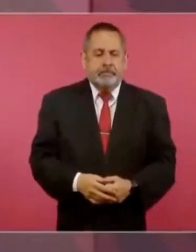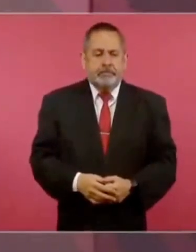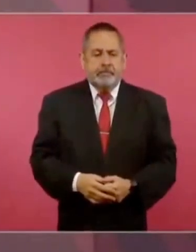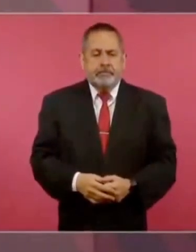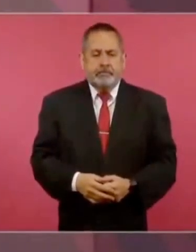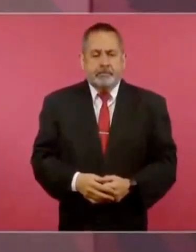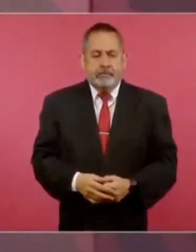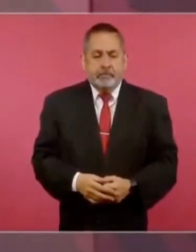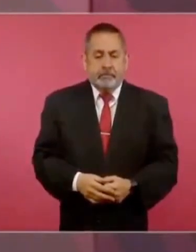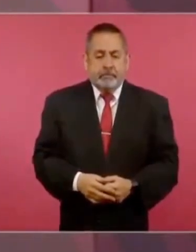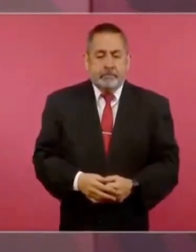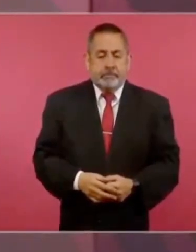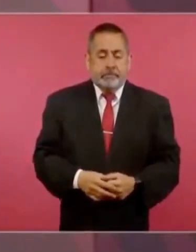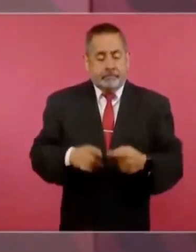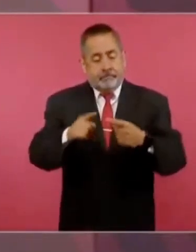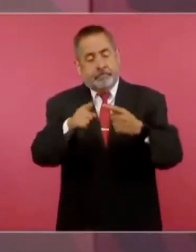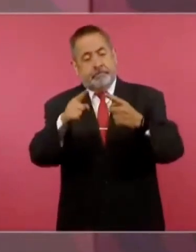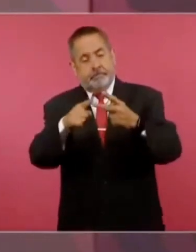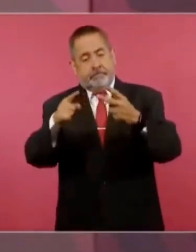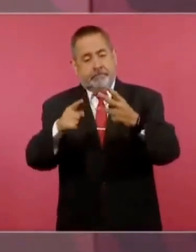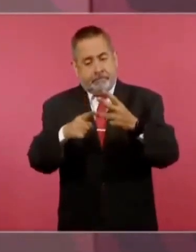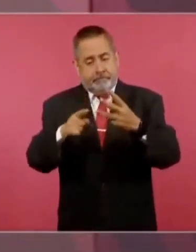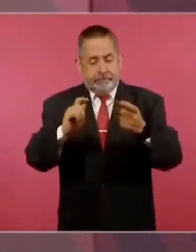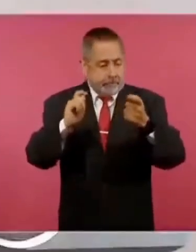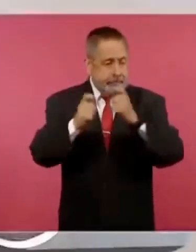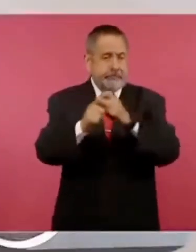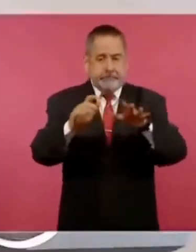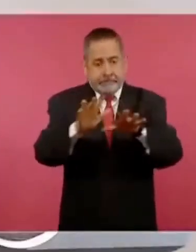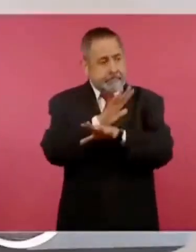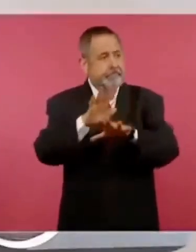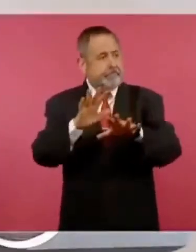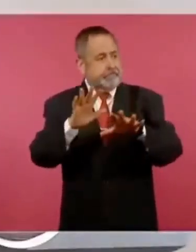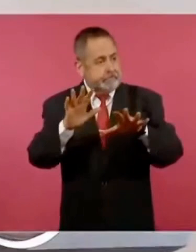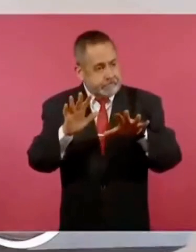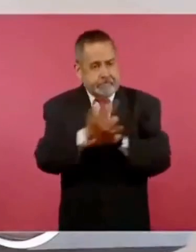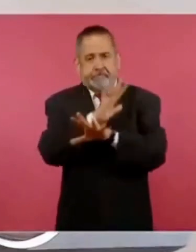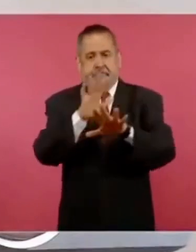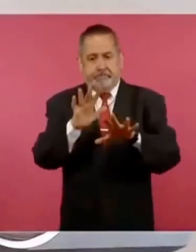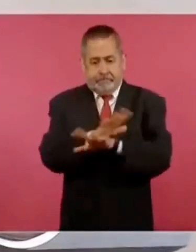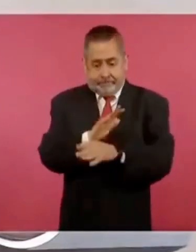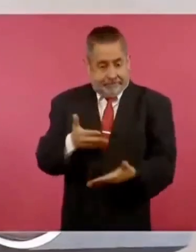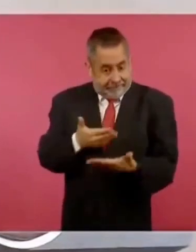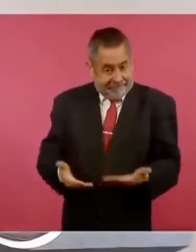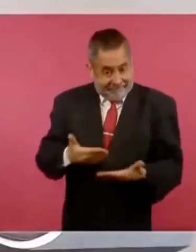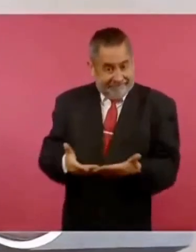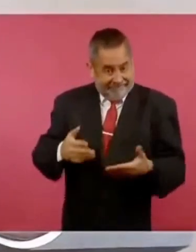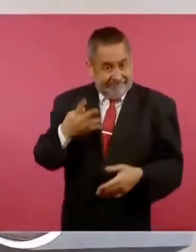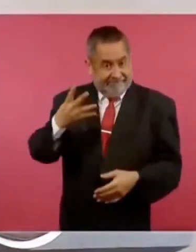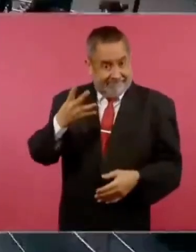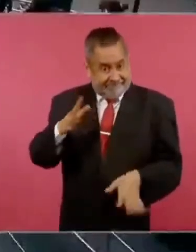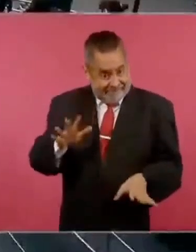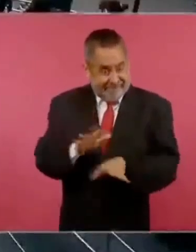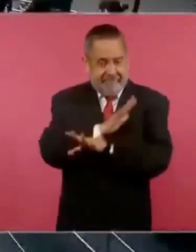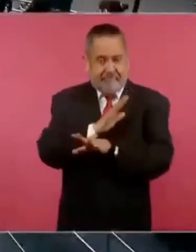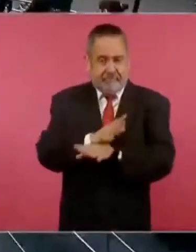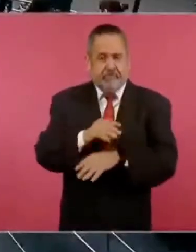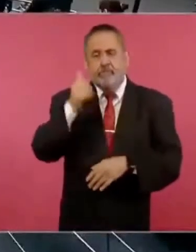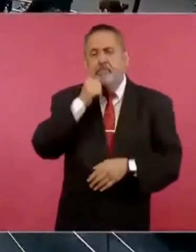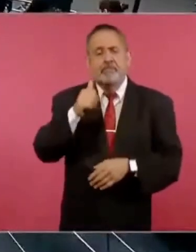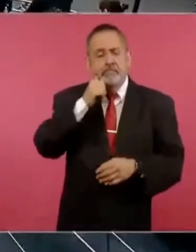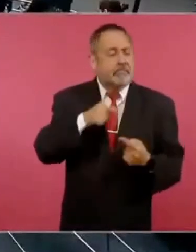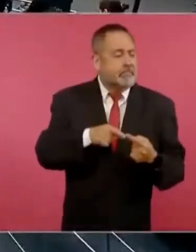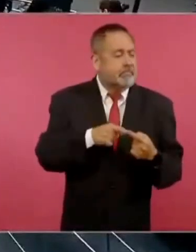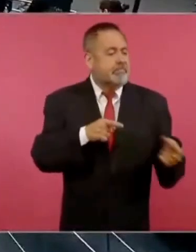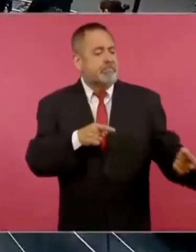se tuvieron que hacer las transformaciones porque siempre hubo una oposición, ya sea